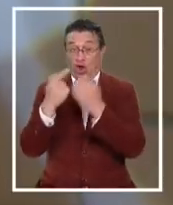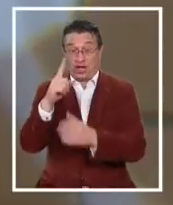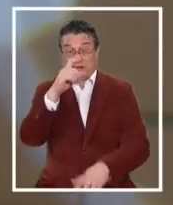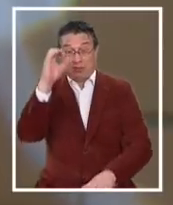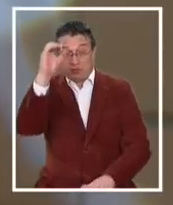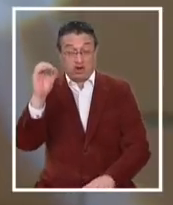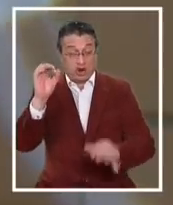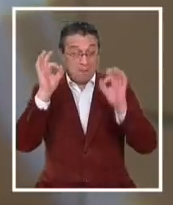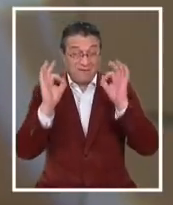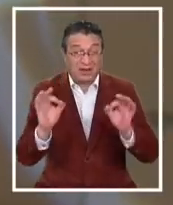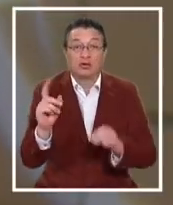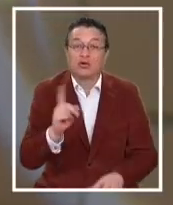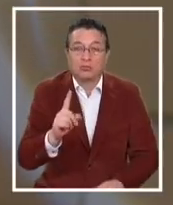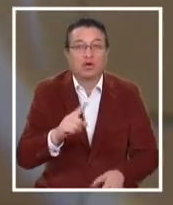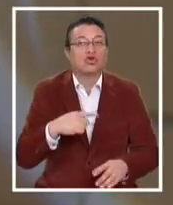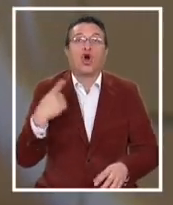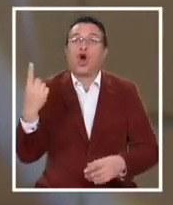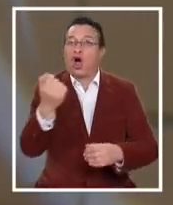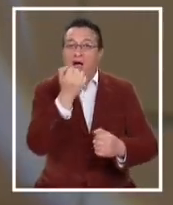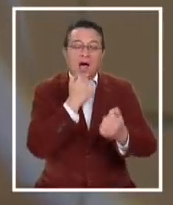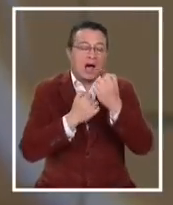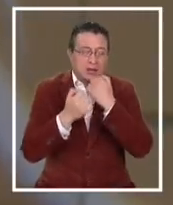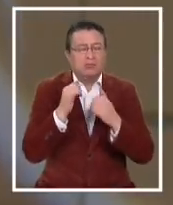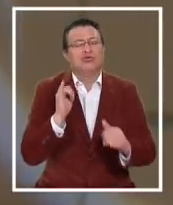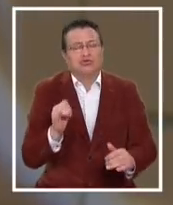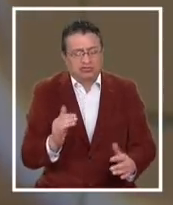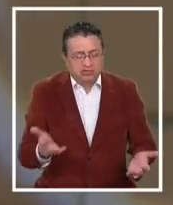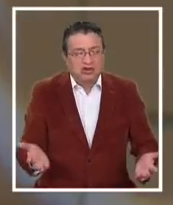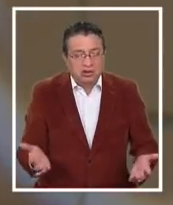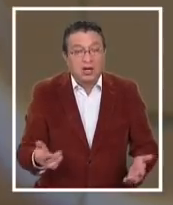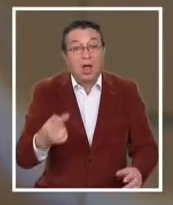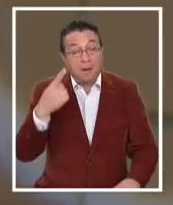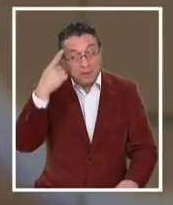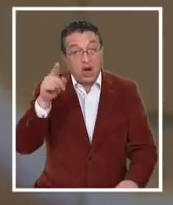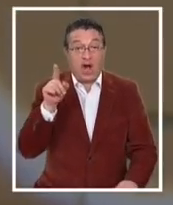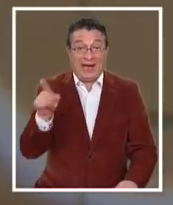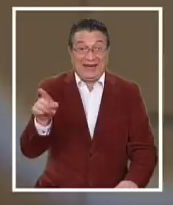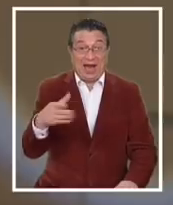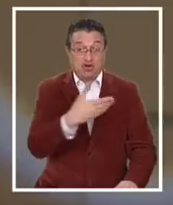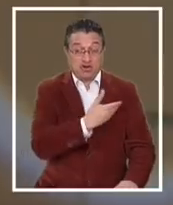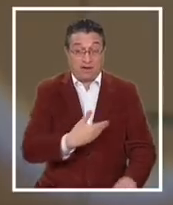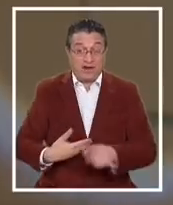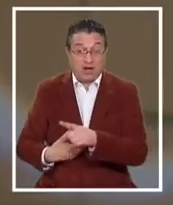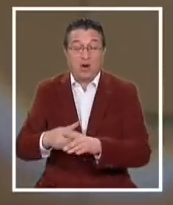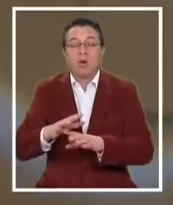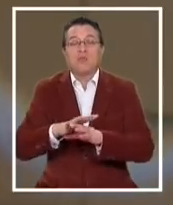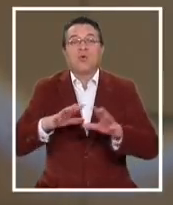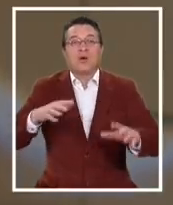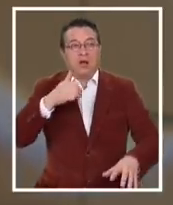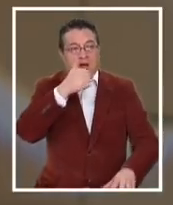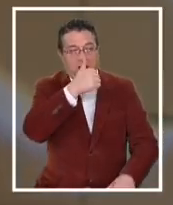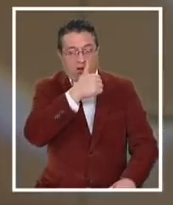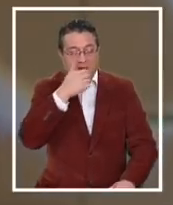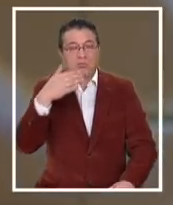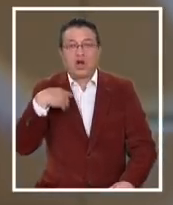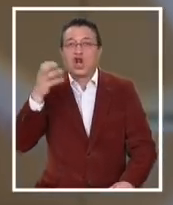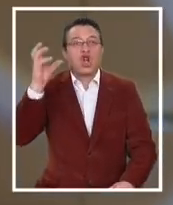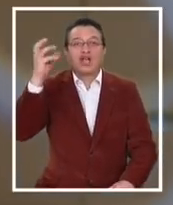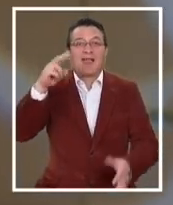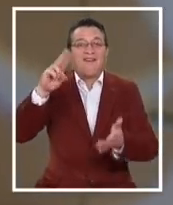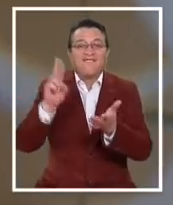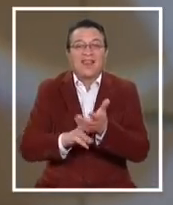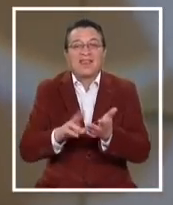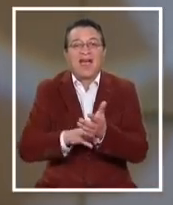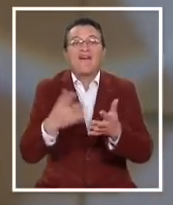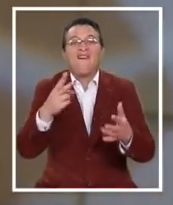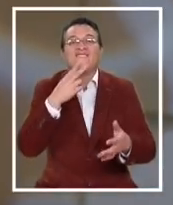Todo el mundo se ha equivocado en este proceso. Pero creo que este gobierno en particular ha pecado de arrogancia y de un desconocimiento brutal de la realidad de la mayoría de